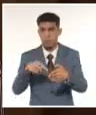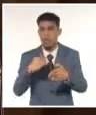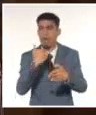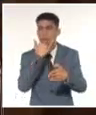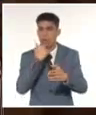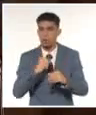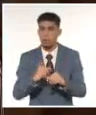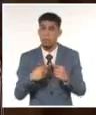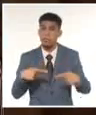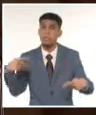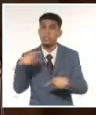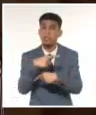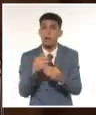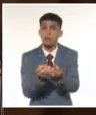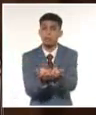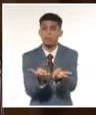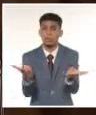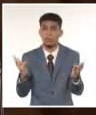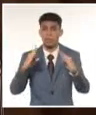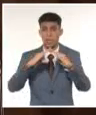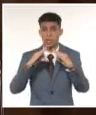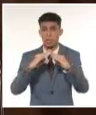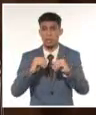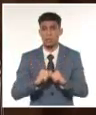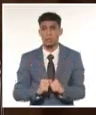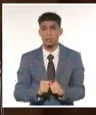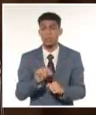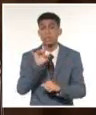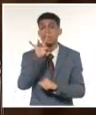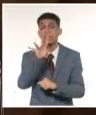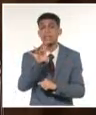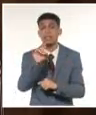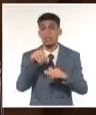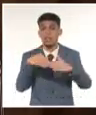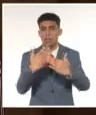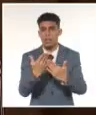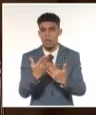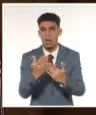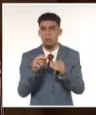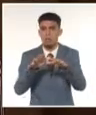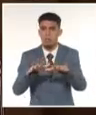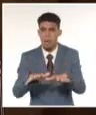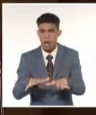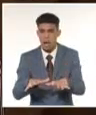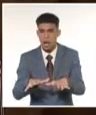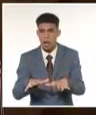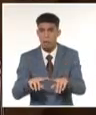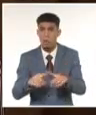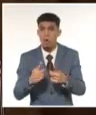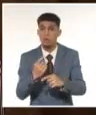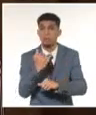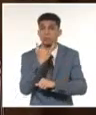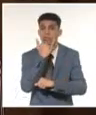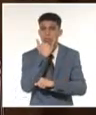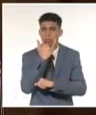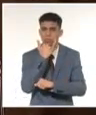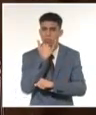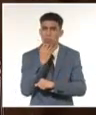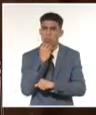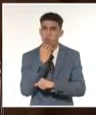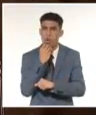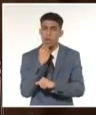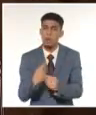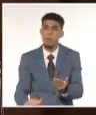para uso doméstico, que permaneció casi 15 días más de sobreestadía por las dificultades para concretar el